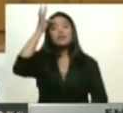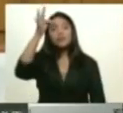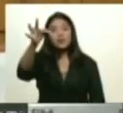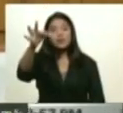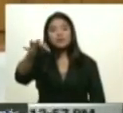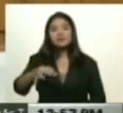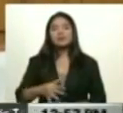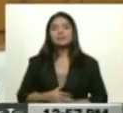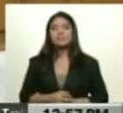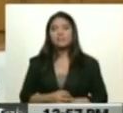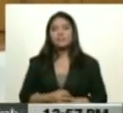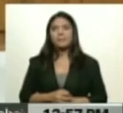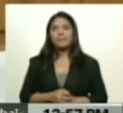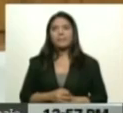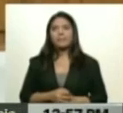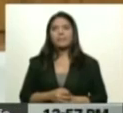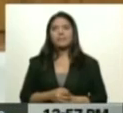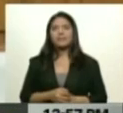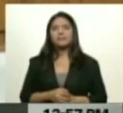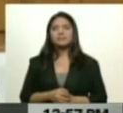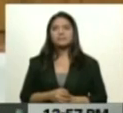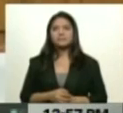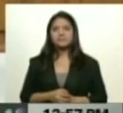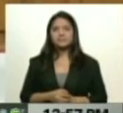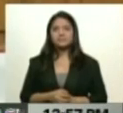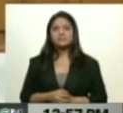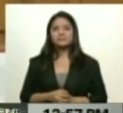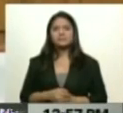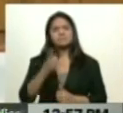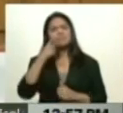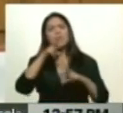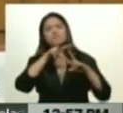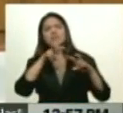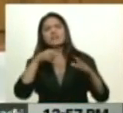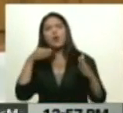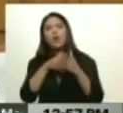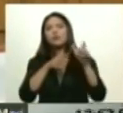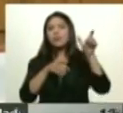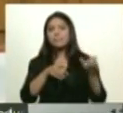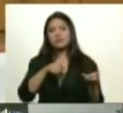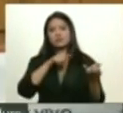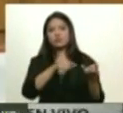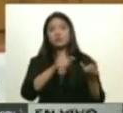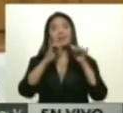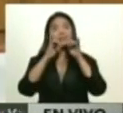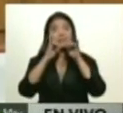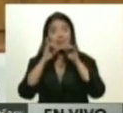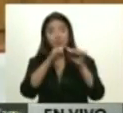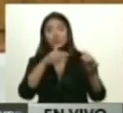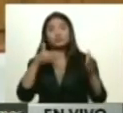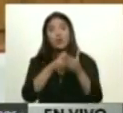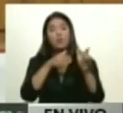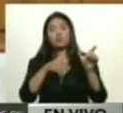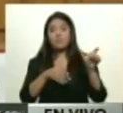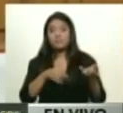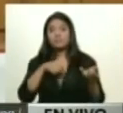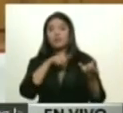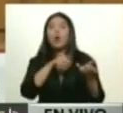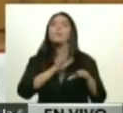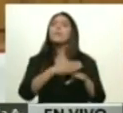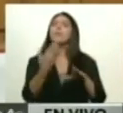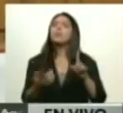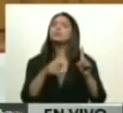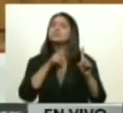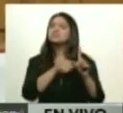General de la República a interponer una investigación en su contra, una denuncia en su contra, por el